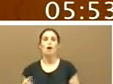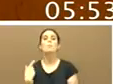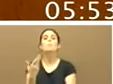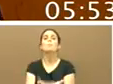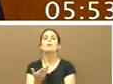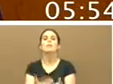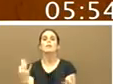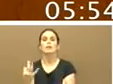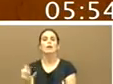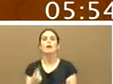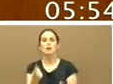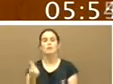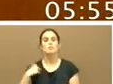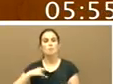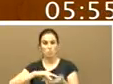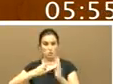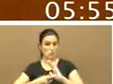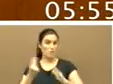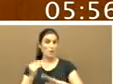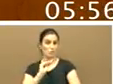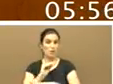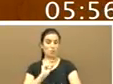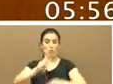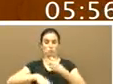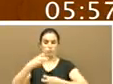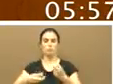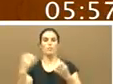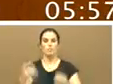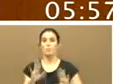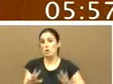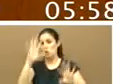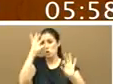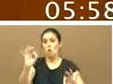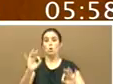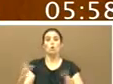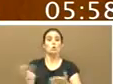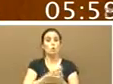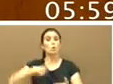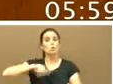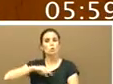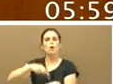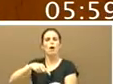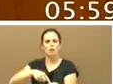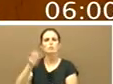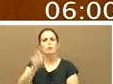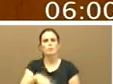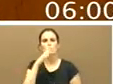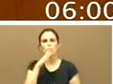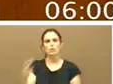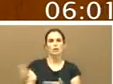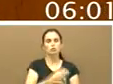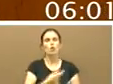una modificación en ese sistema de financiación autonómica. Pero es obvio, todas lo estamos pidiendo porque todas